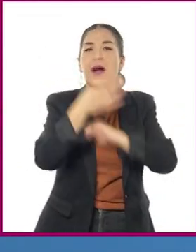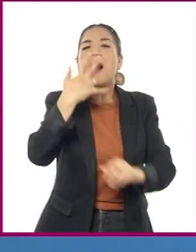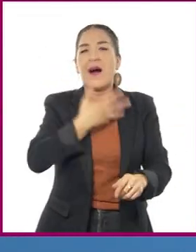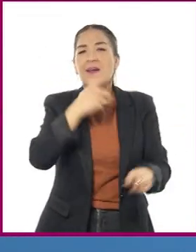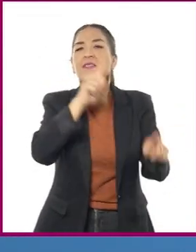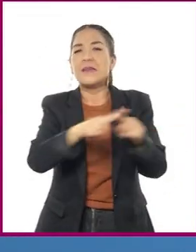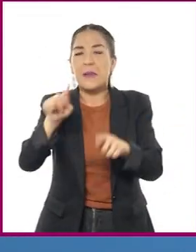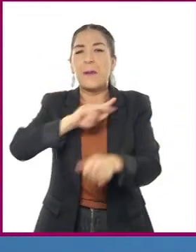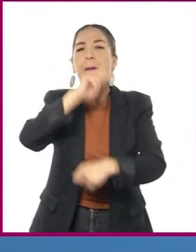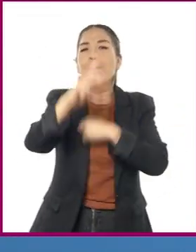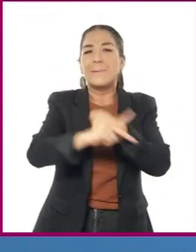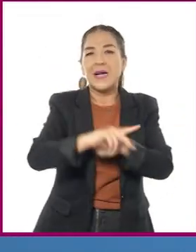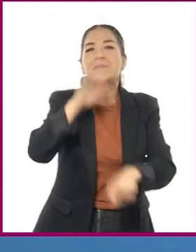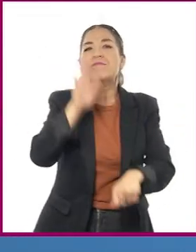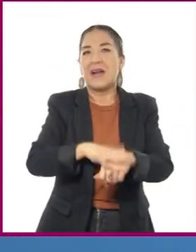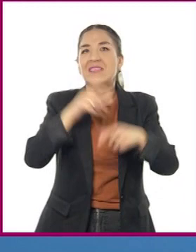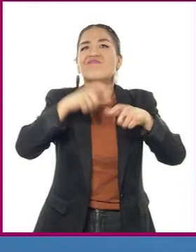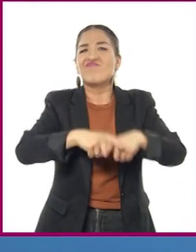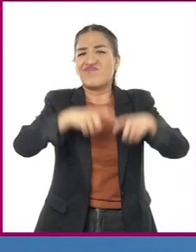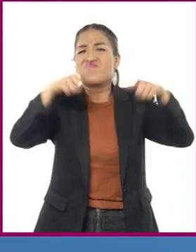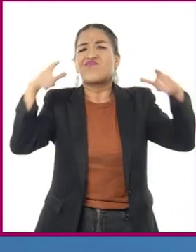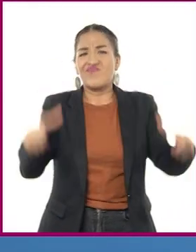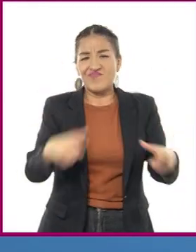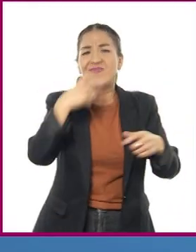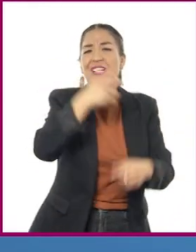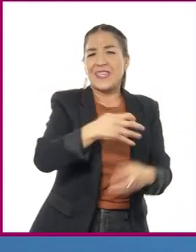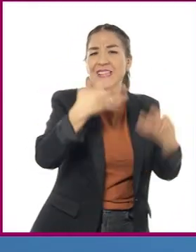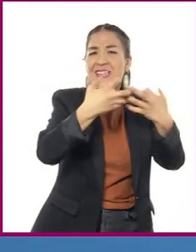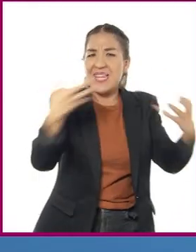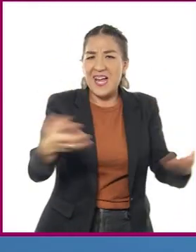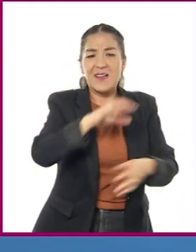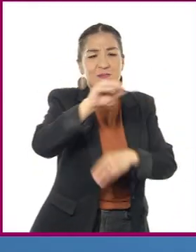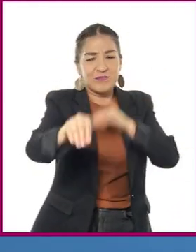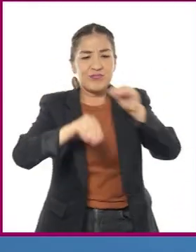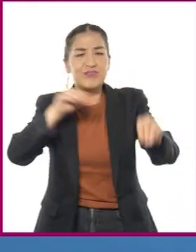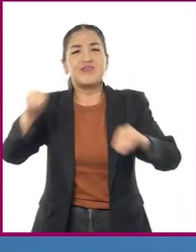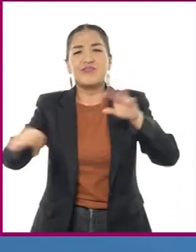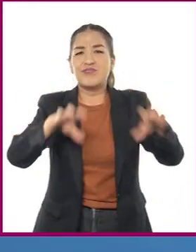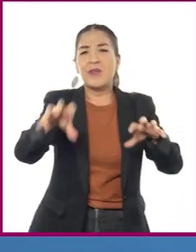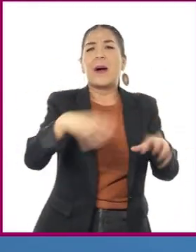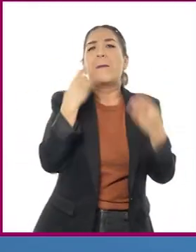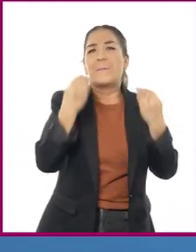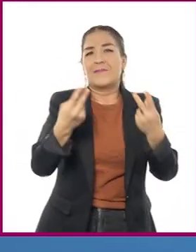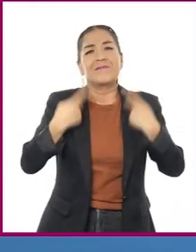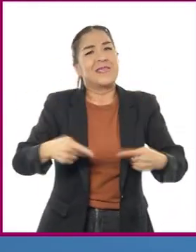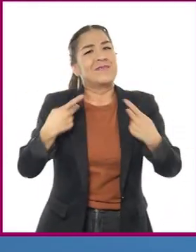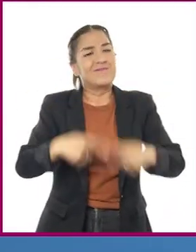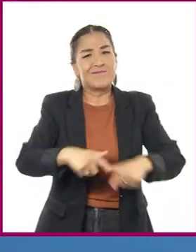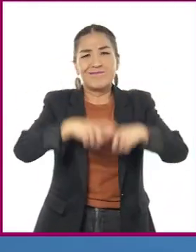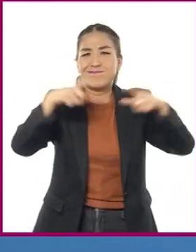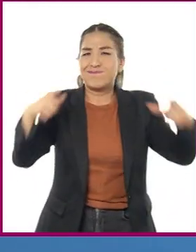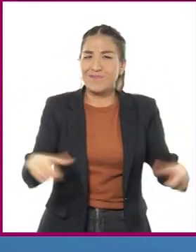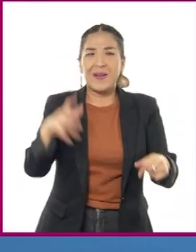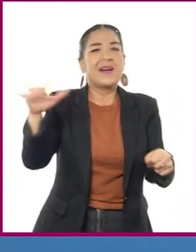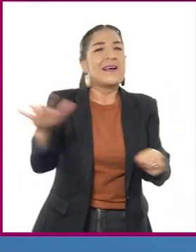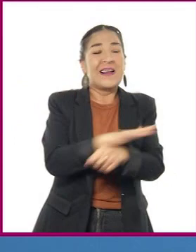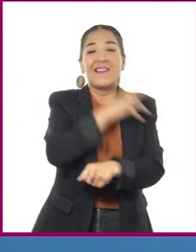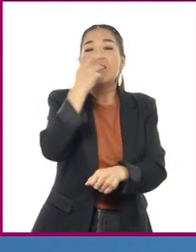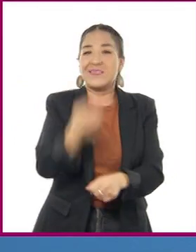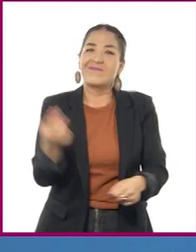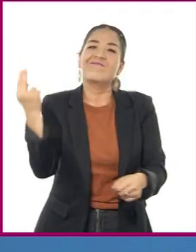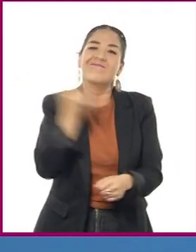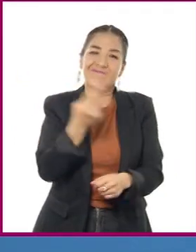existen países con una gran extensión territorial y un considerable número de habitantes, por lo que se requiere